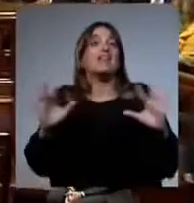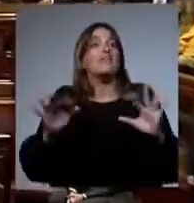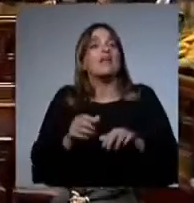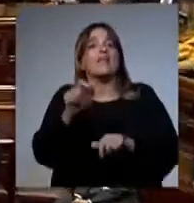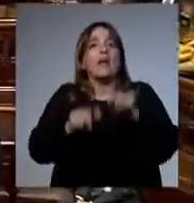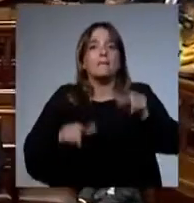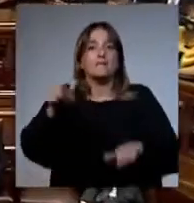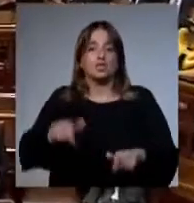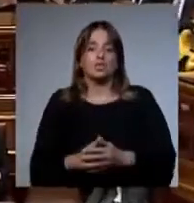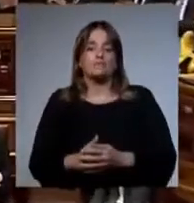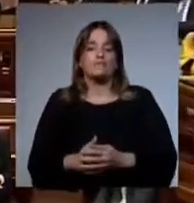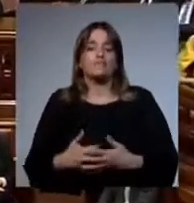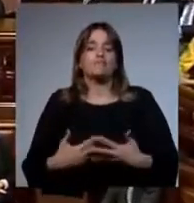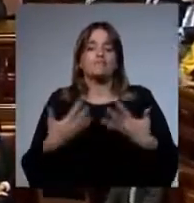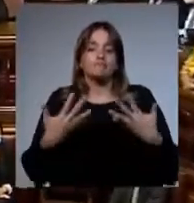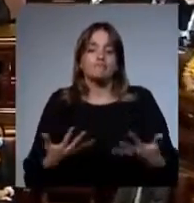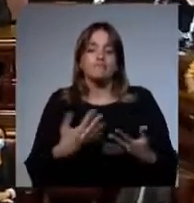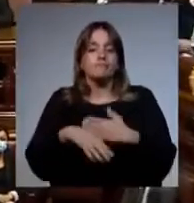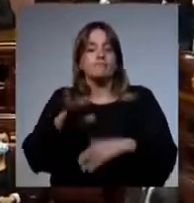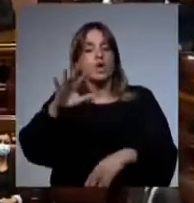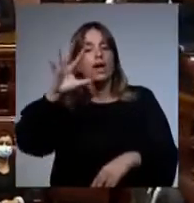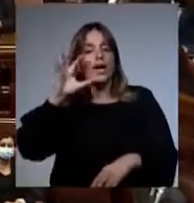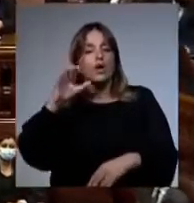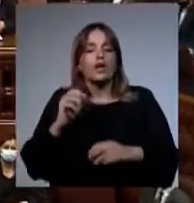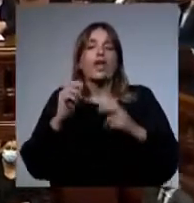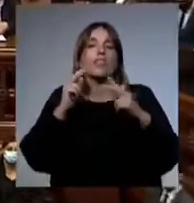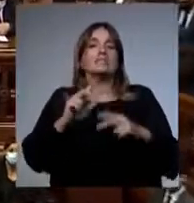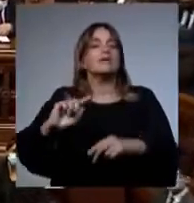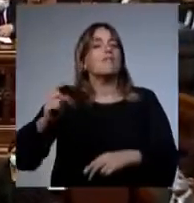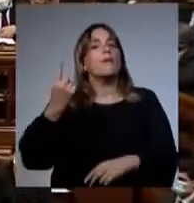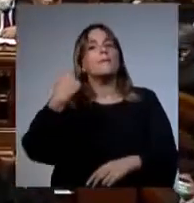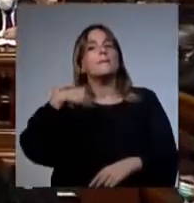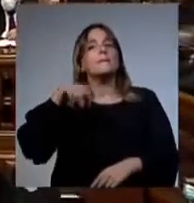Quiero recordar acá lo que decíamos el propio